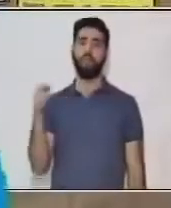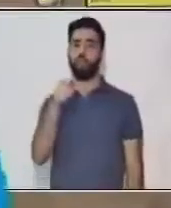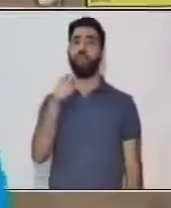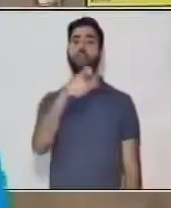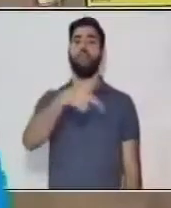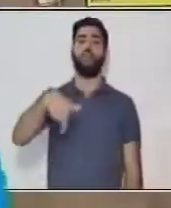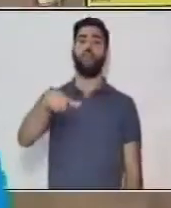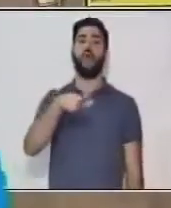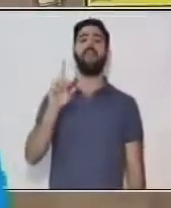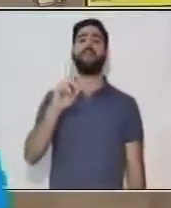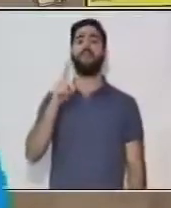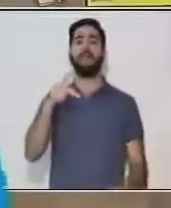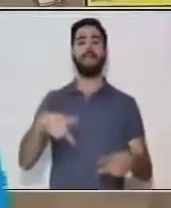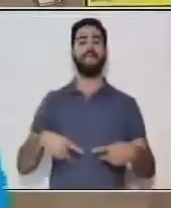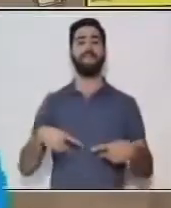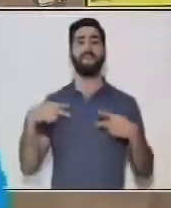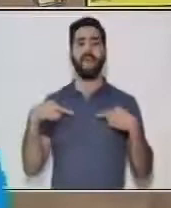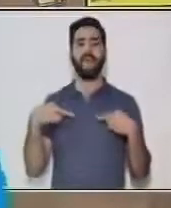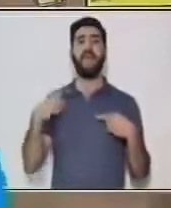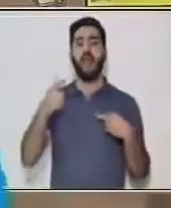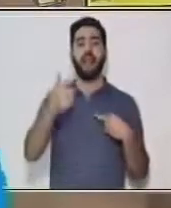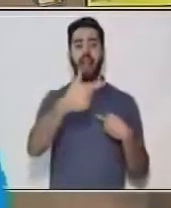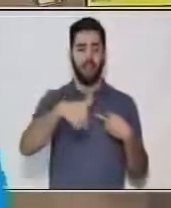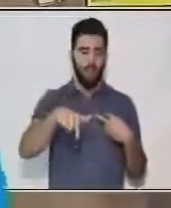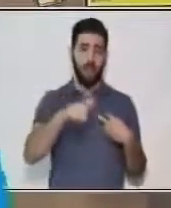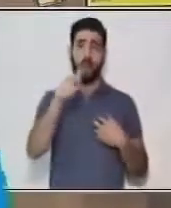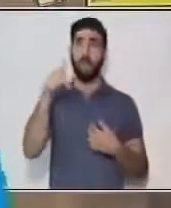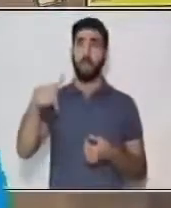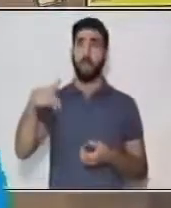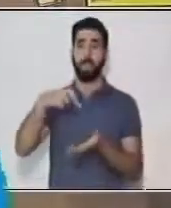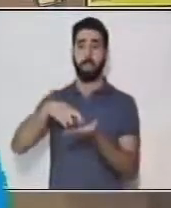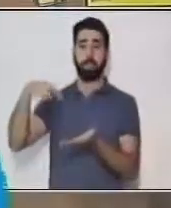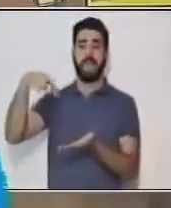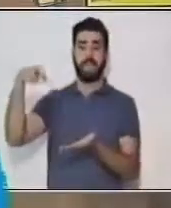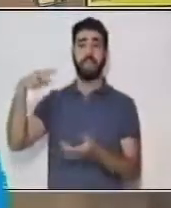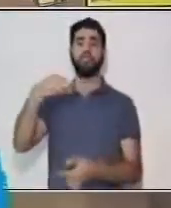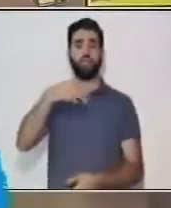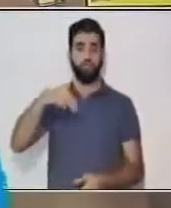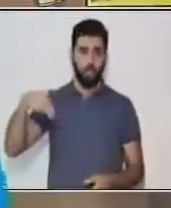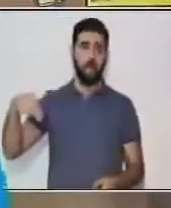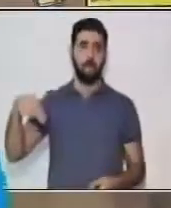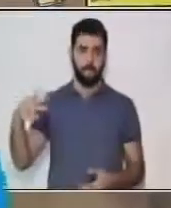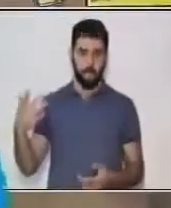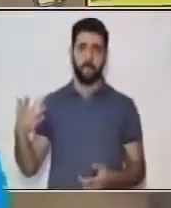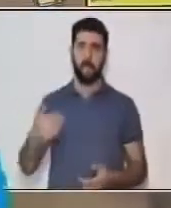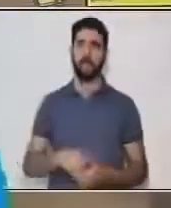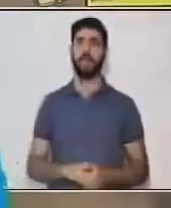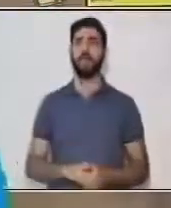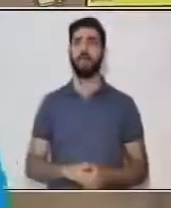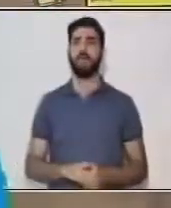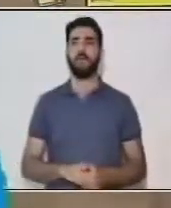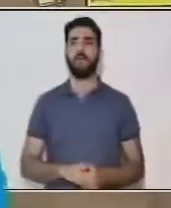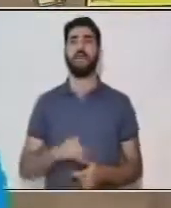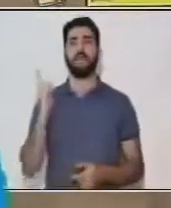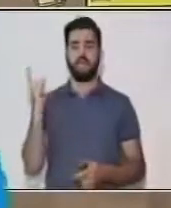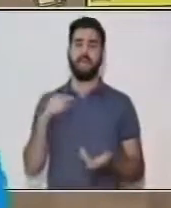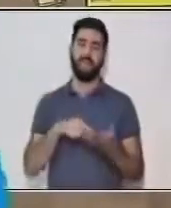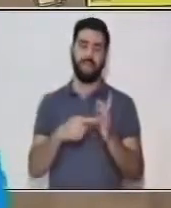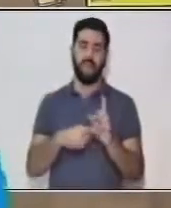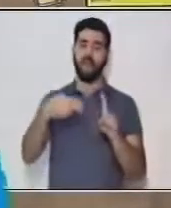es el nombre del lugar. El país donde vivimos tiene un nombre, el nombre del país es un